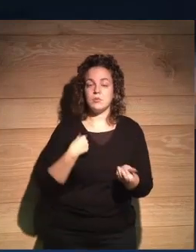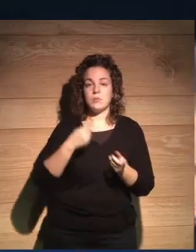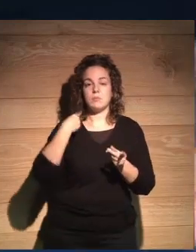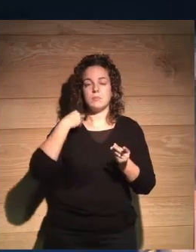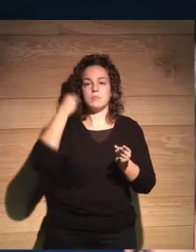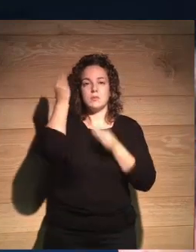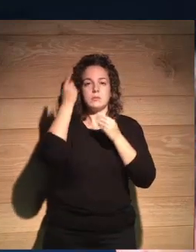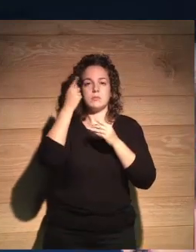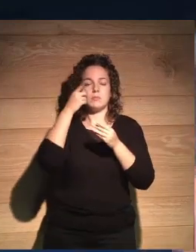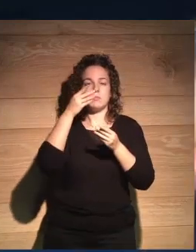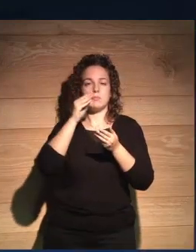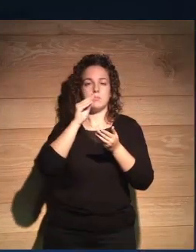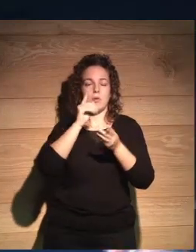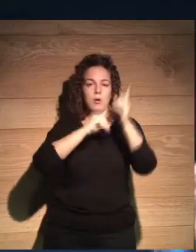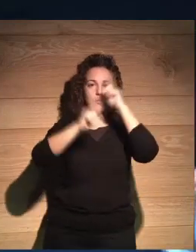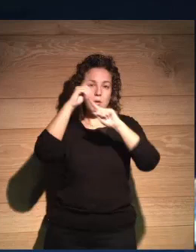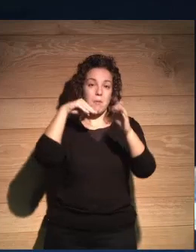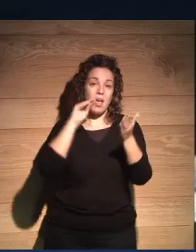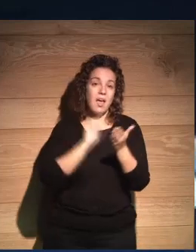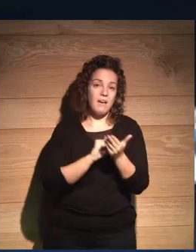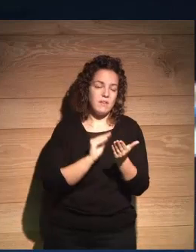veces, de